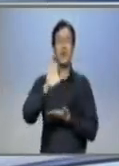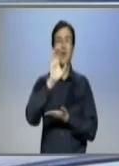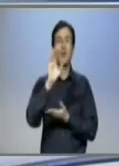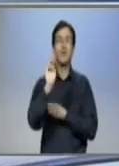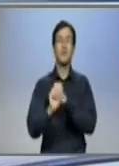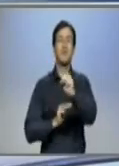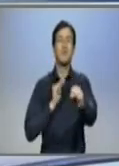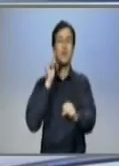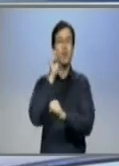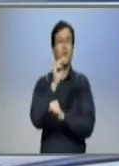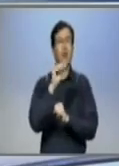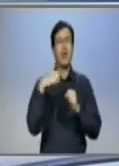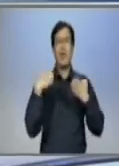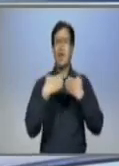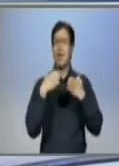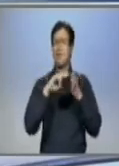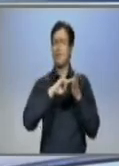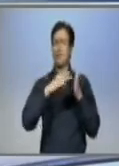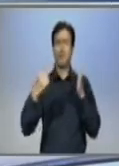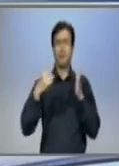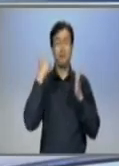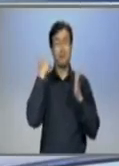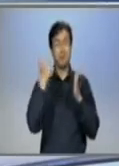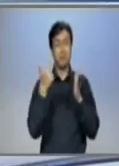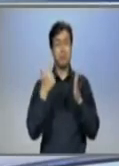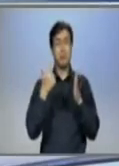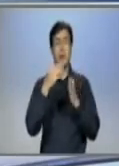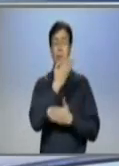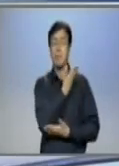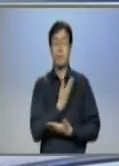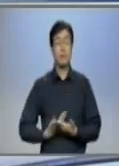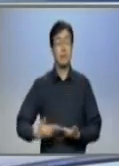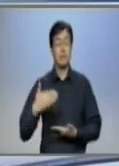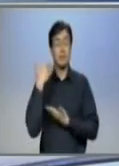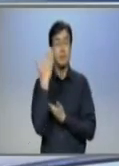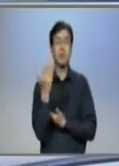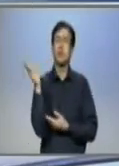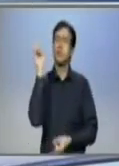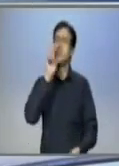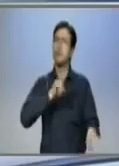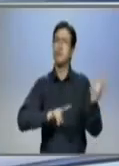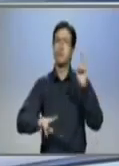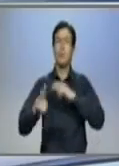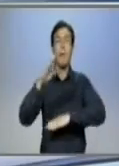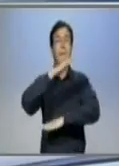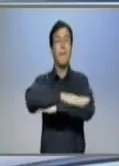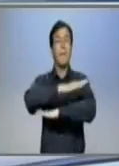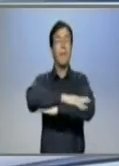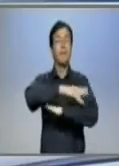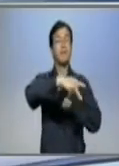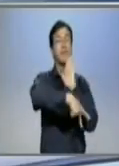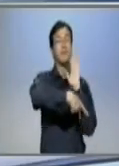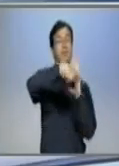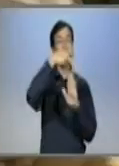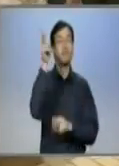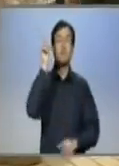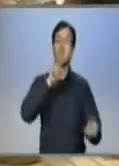con alta tecnología. Luego de esta entrega, el primer mandatario recorrió otras plataformas petroleras.